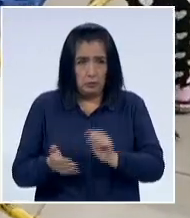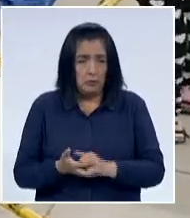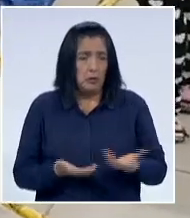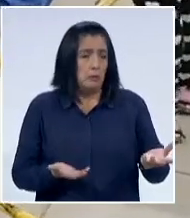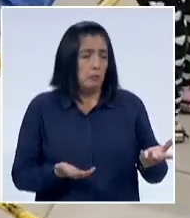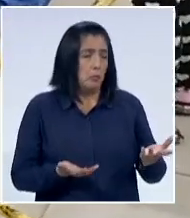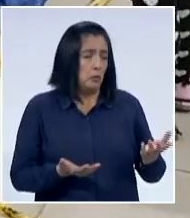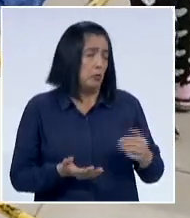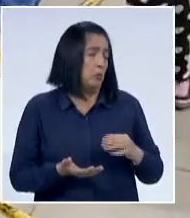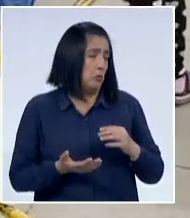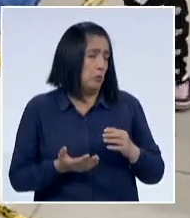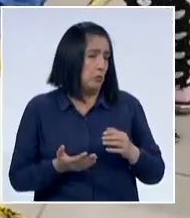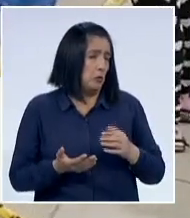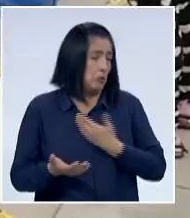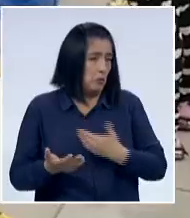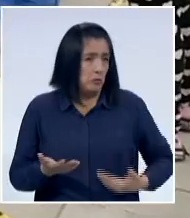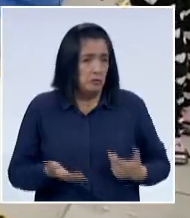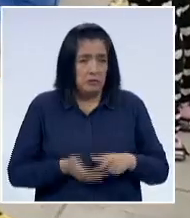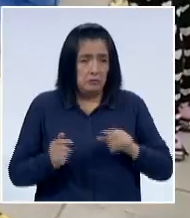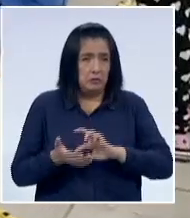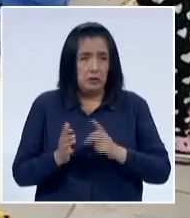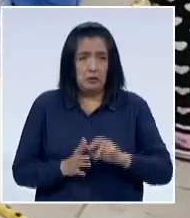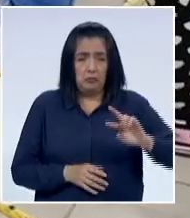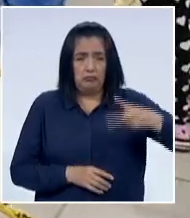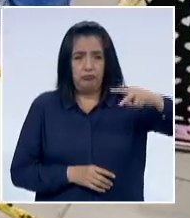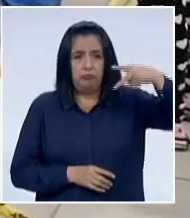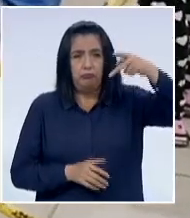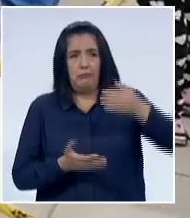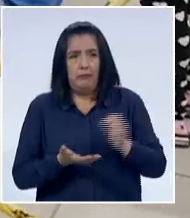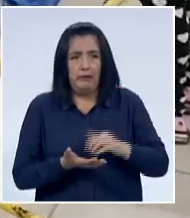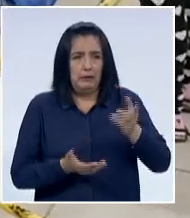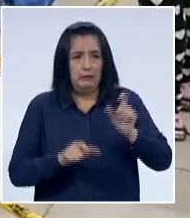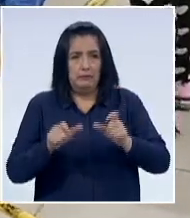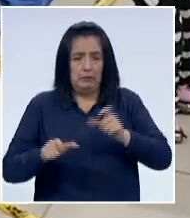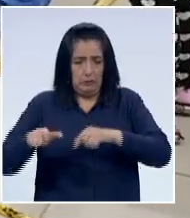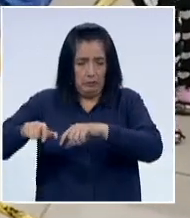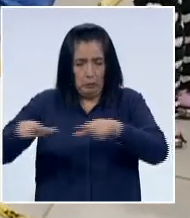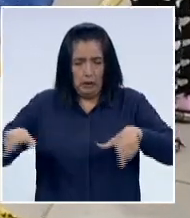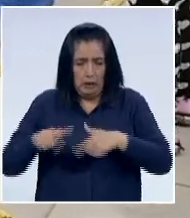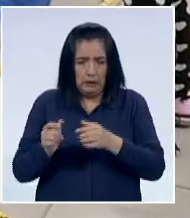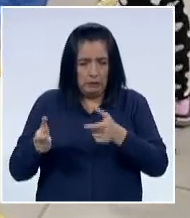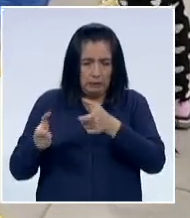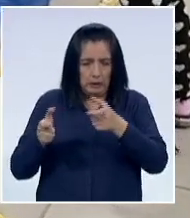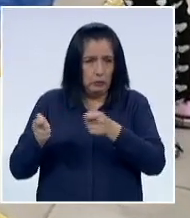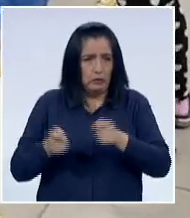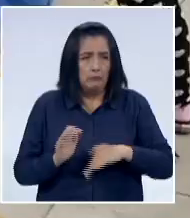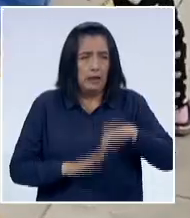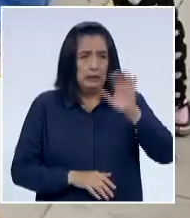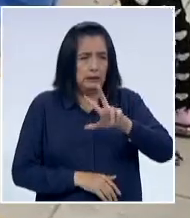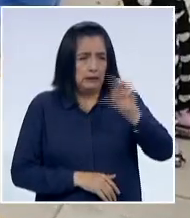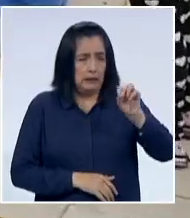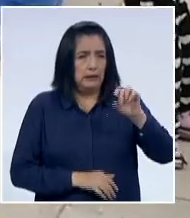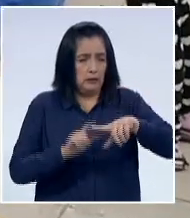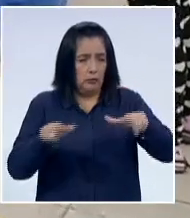Migraciones implica prácticamente, se ha duplicado el número de puntos de control. Estamos por encima de los 30 puntos de